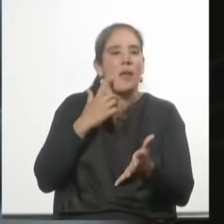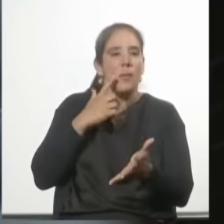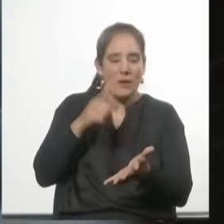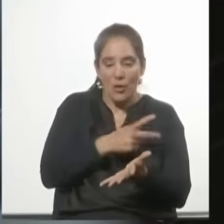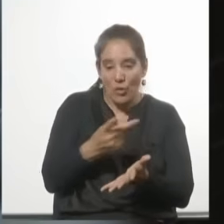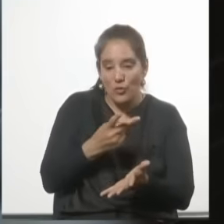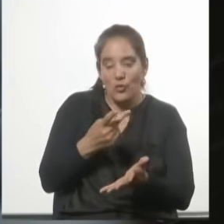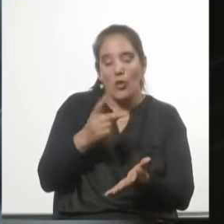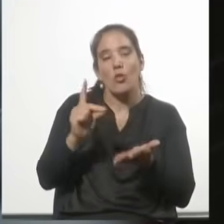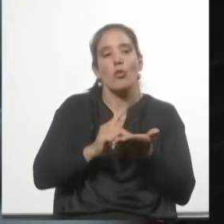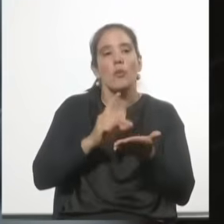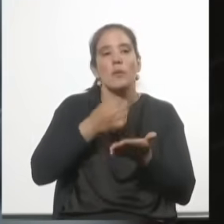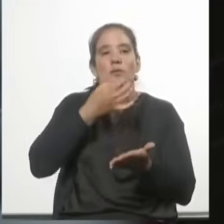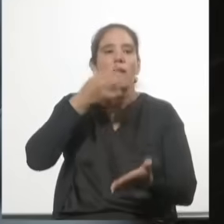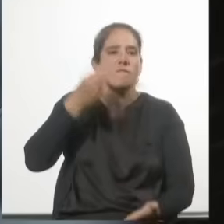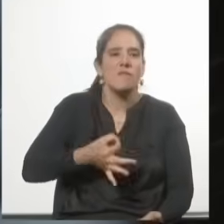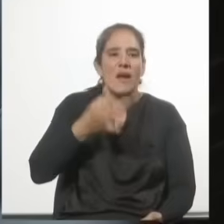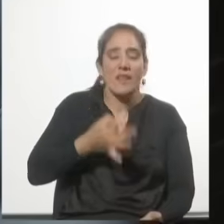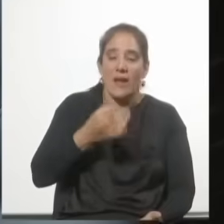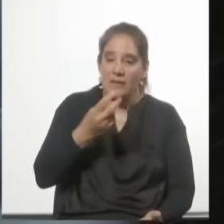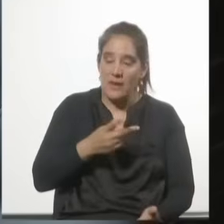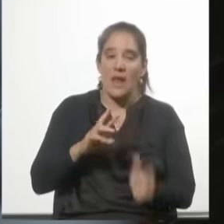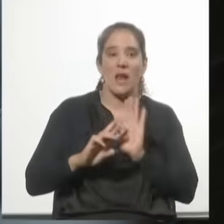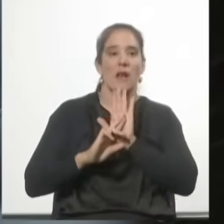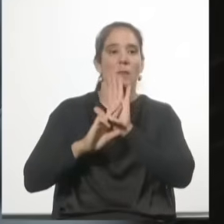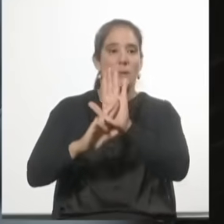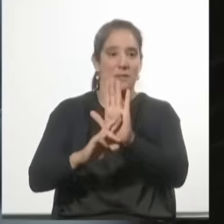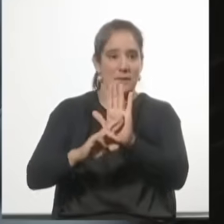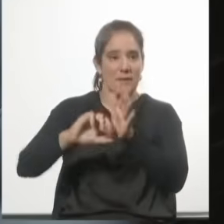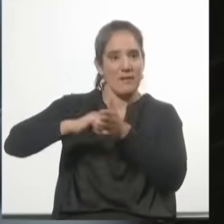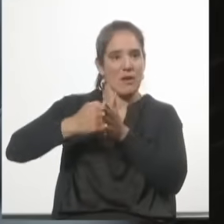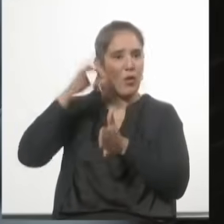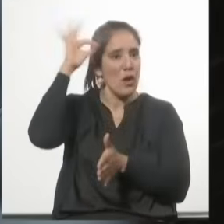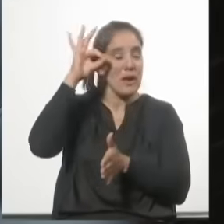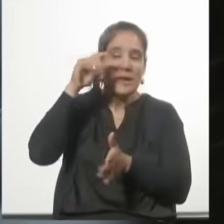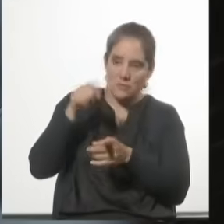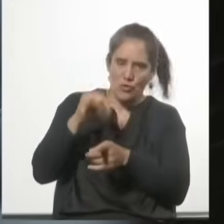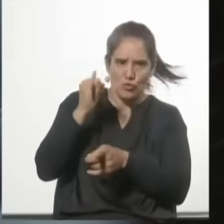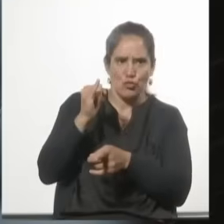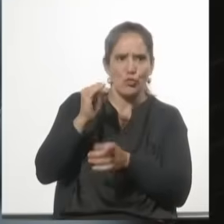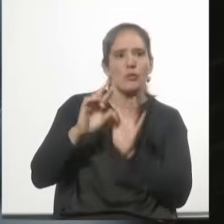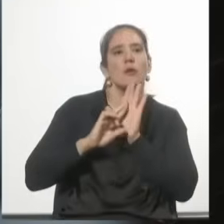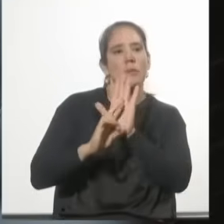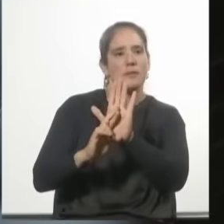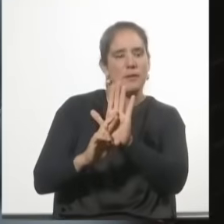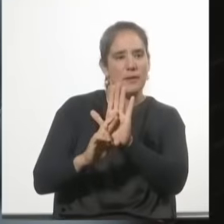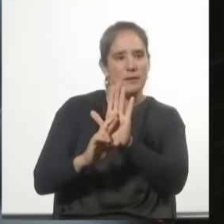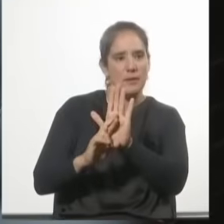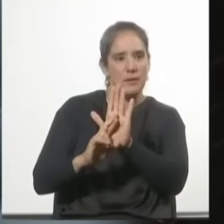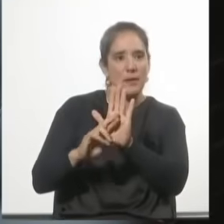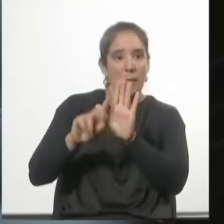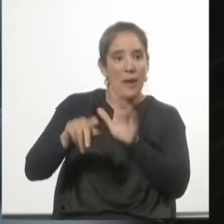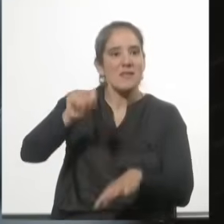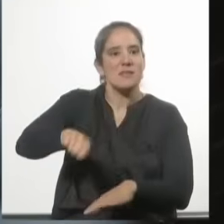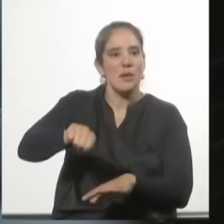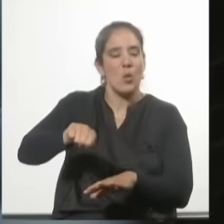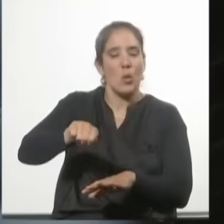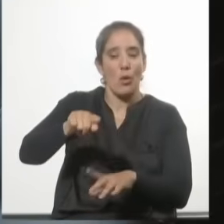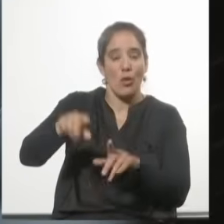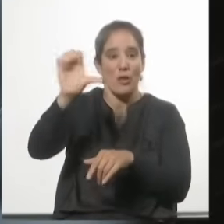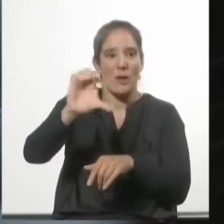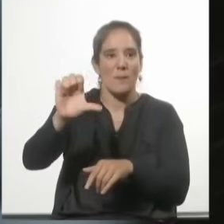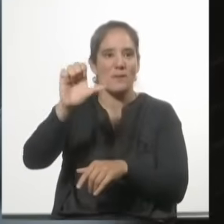legitimación de quien luce como representante de la empresa Eurocommerce, suscribiendo en tal condición el aval. De la